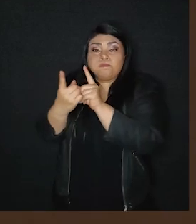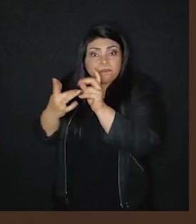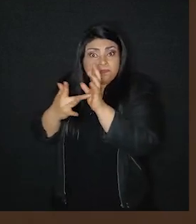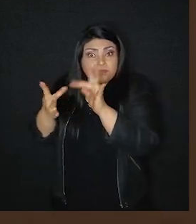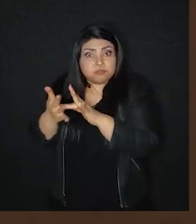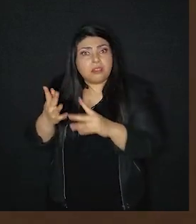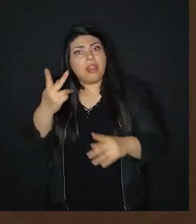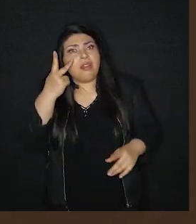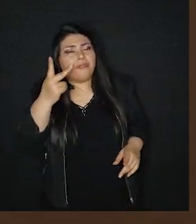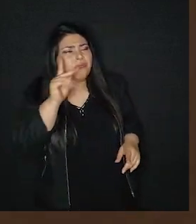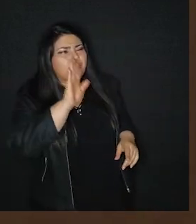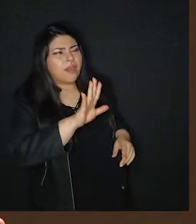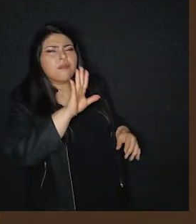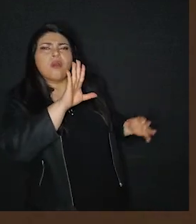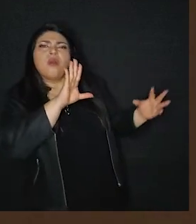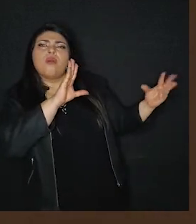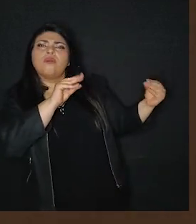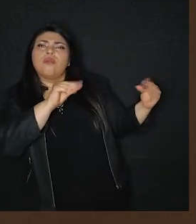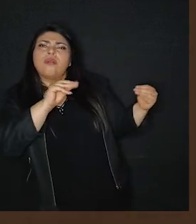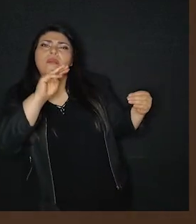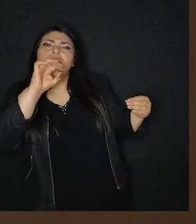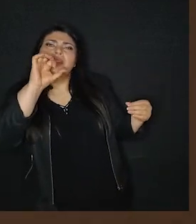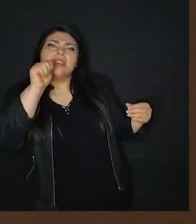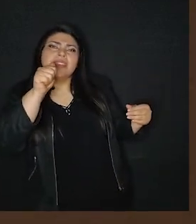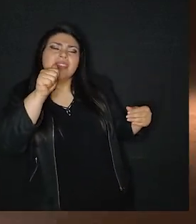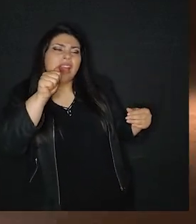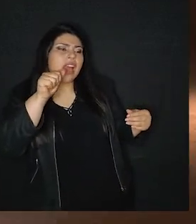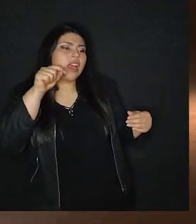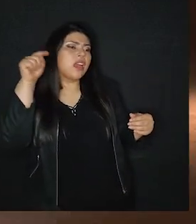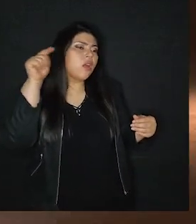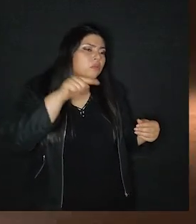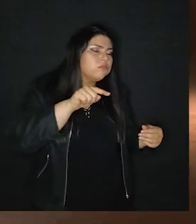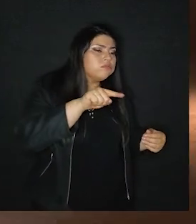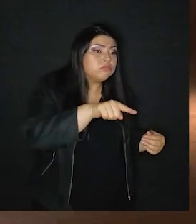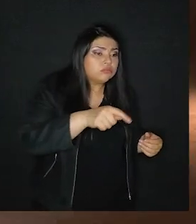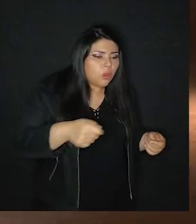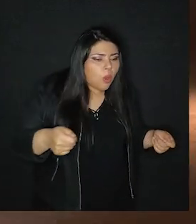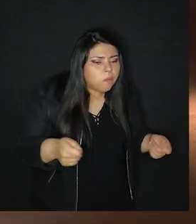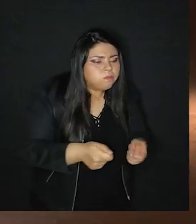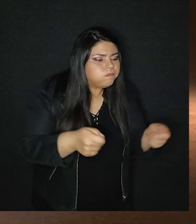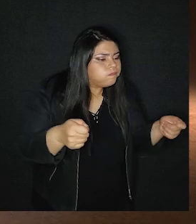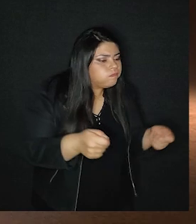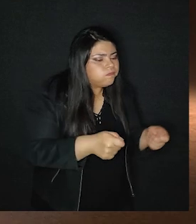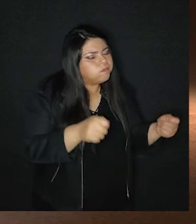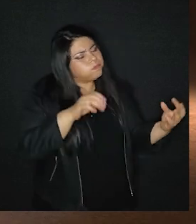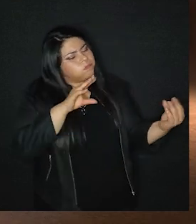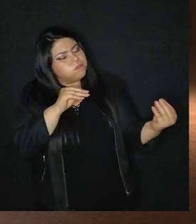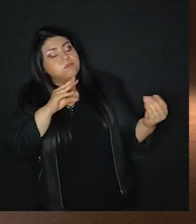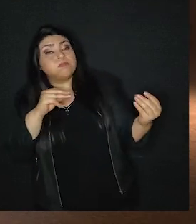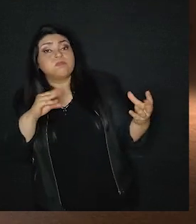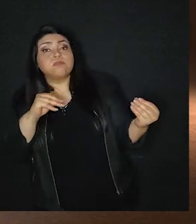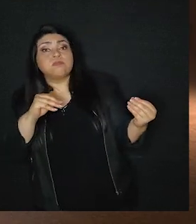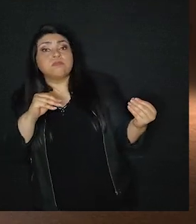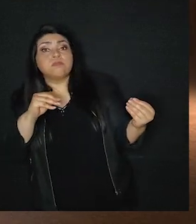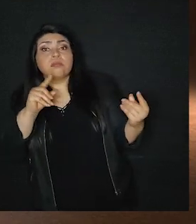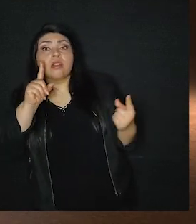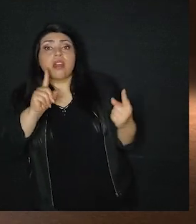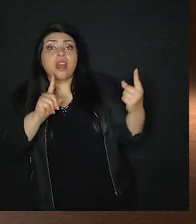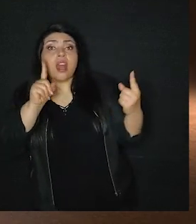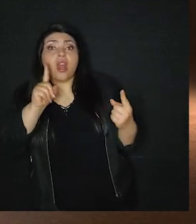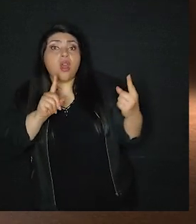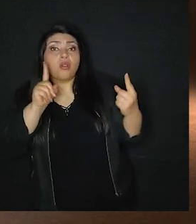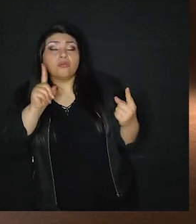cuando María tiene la conversación con un hortelano estaba el hortelano y María y ellos dos